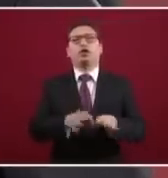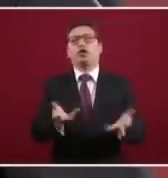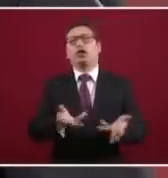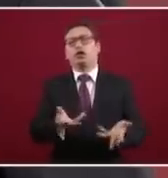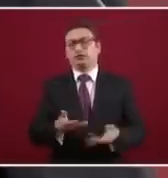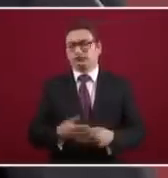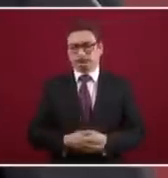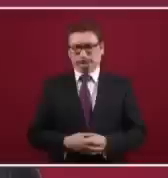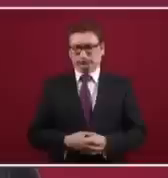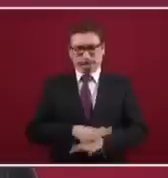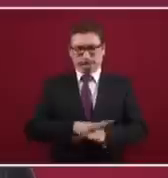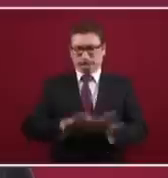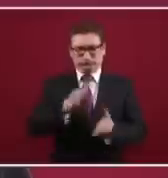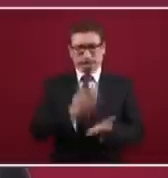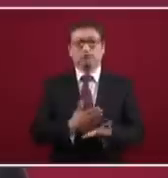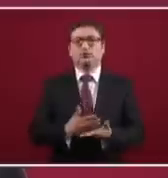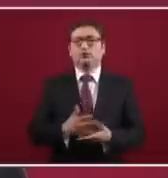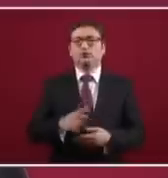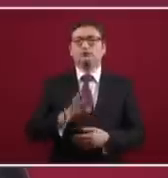Miren,